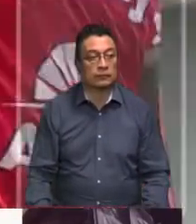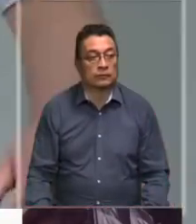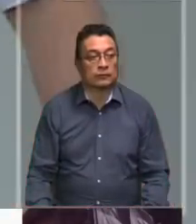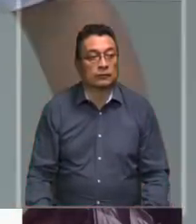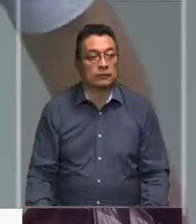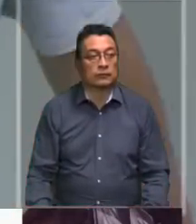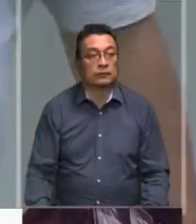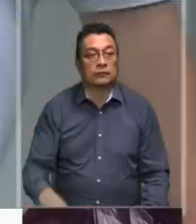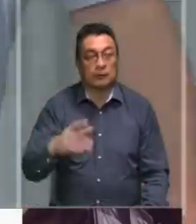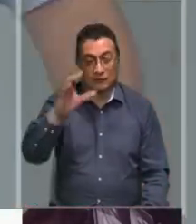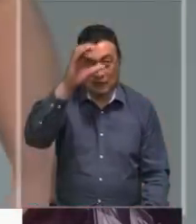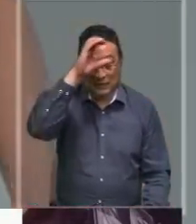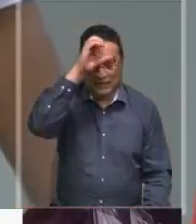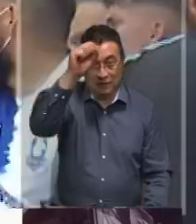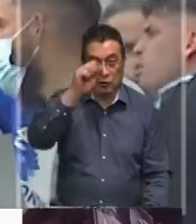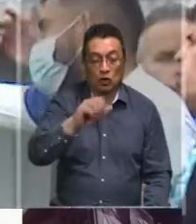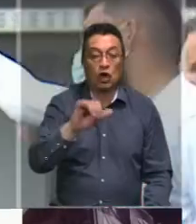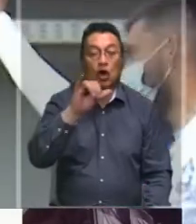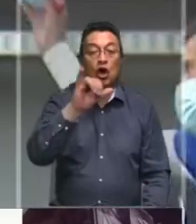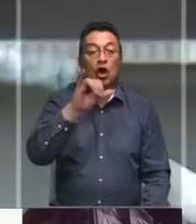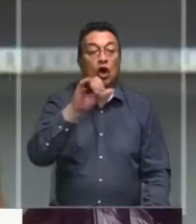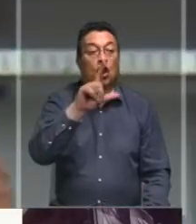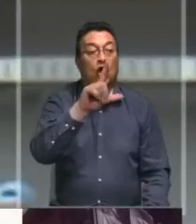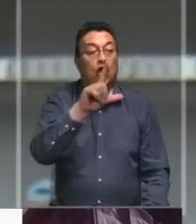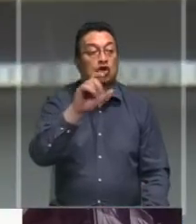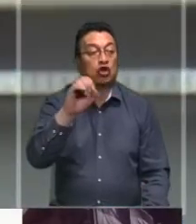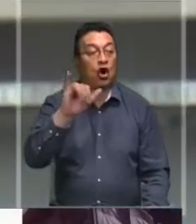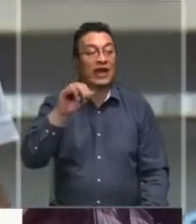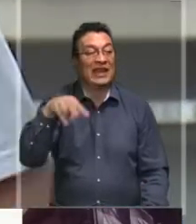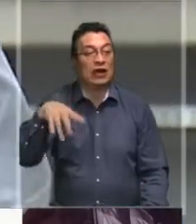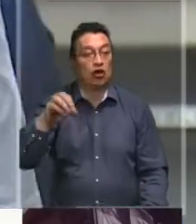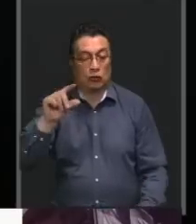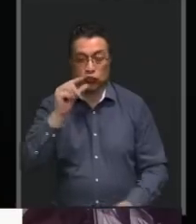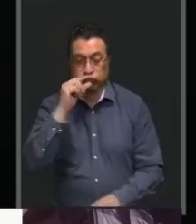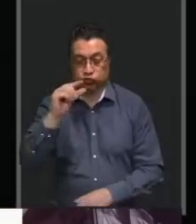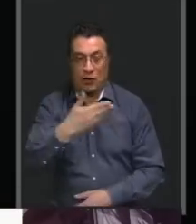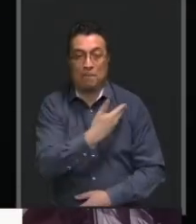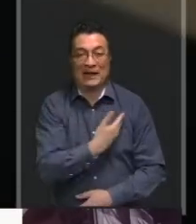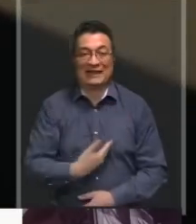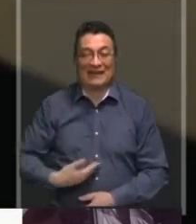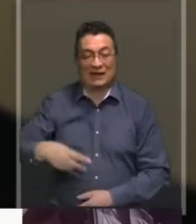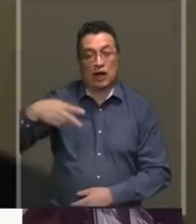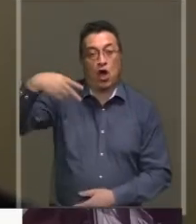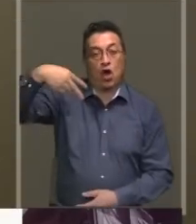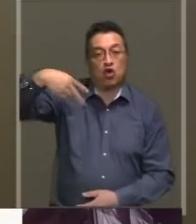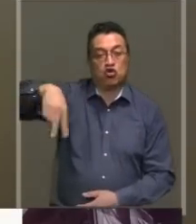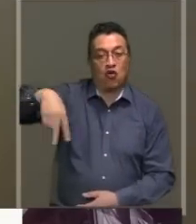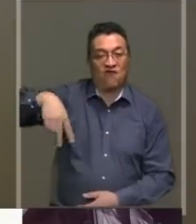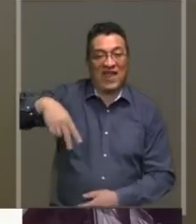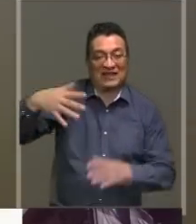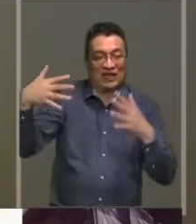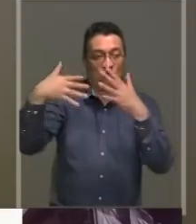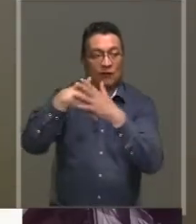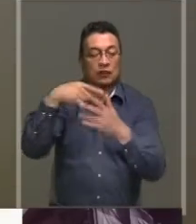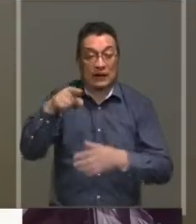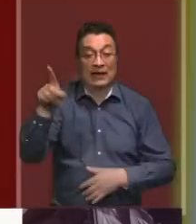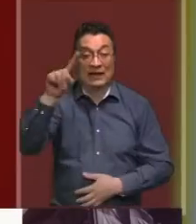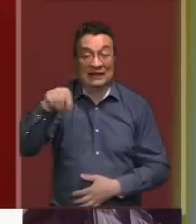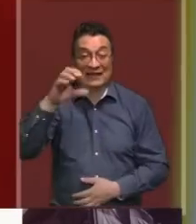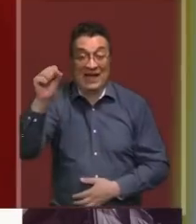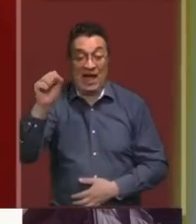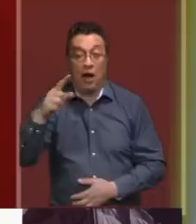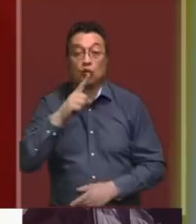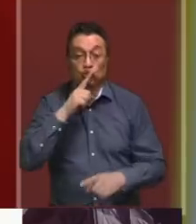El argentino Sergio Ioino asumió hace pocos meses como presidente de Ñublense a través de la sociedad anónima a su